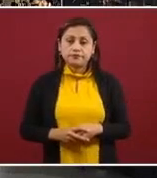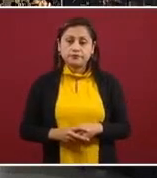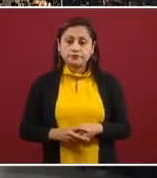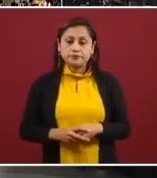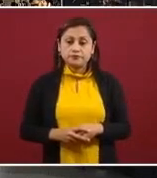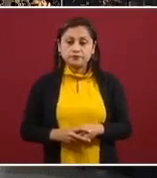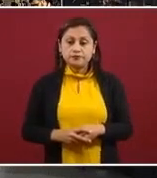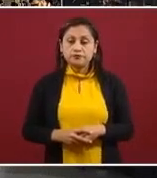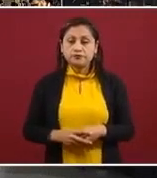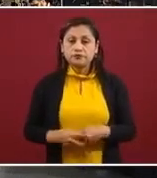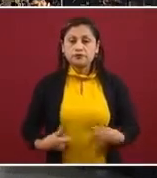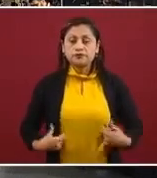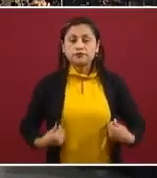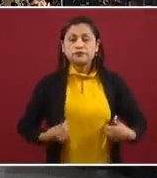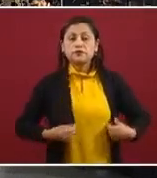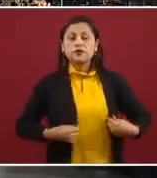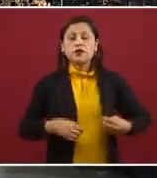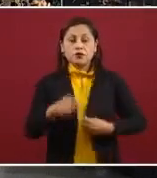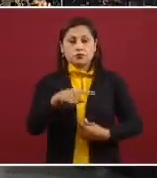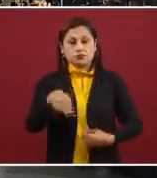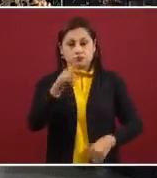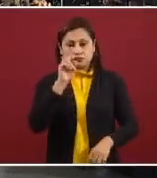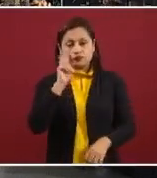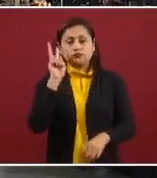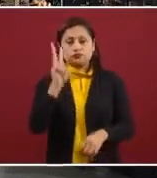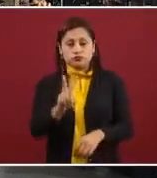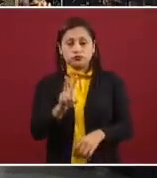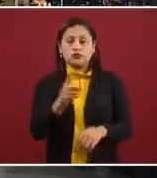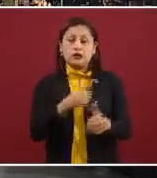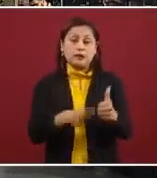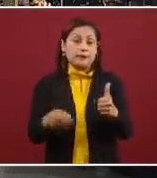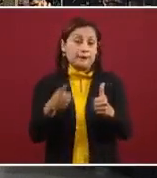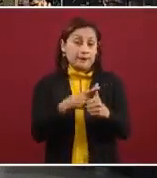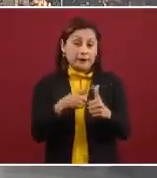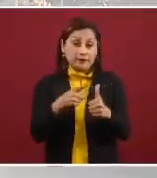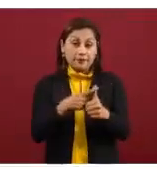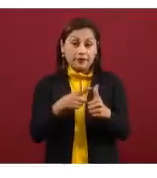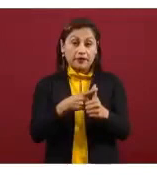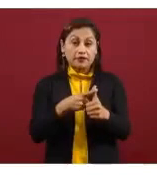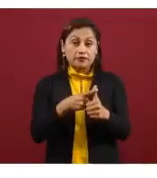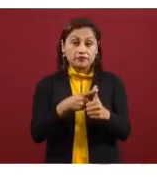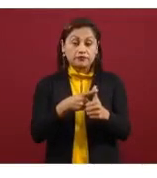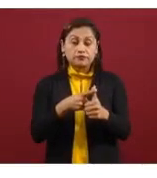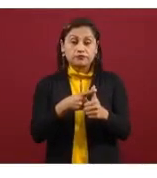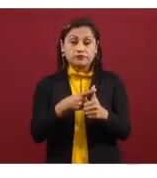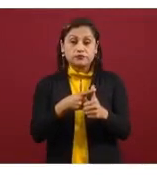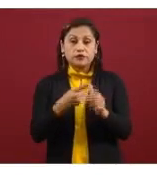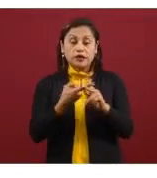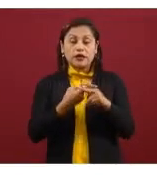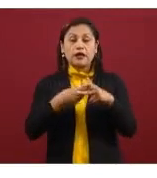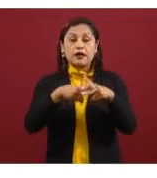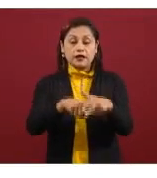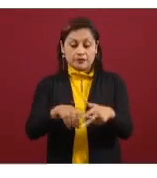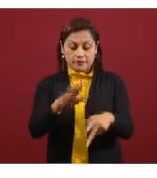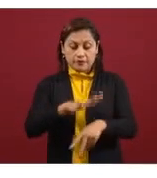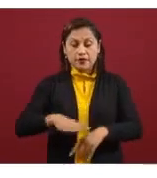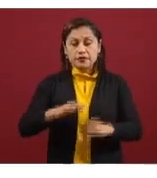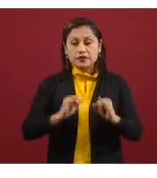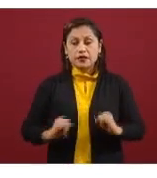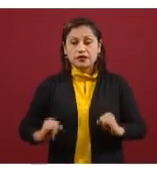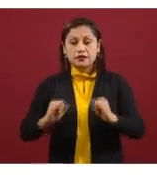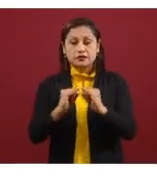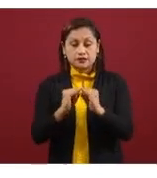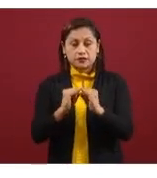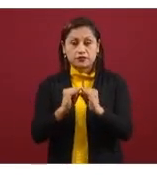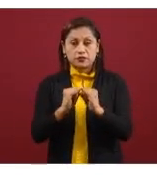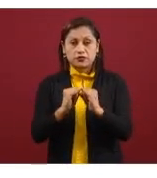Como ven, en una primera etapa, las funciones básicas del instituto vamos